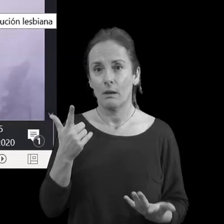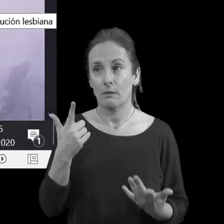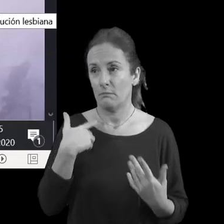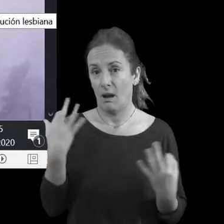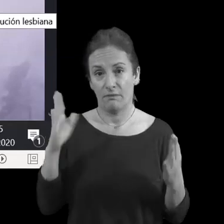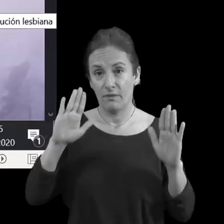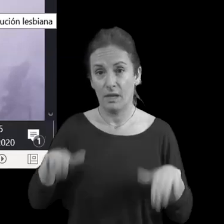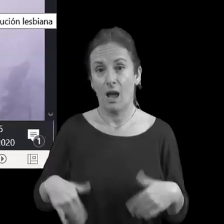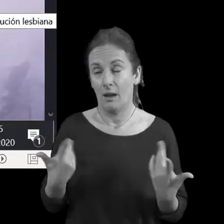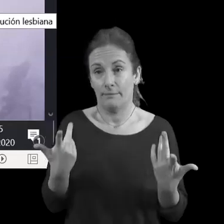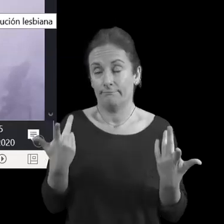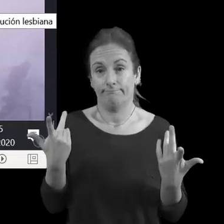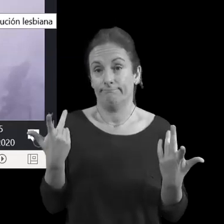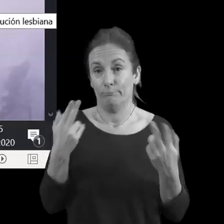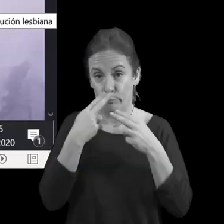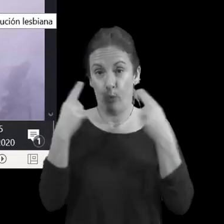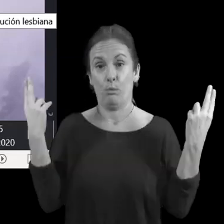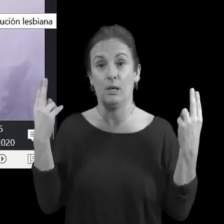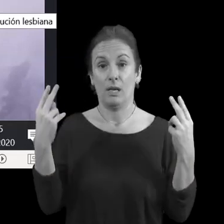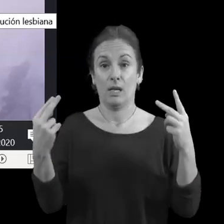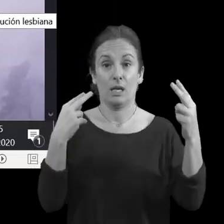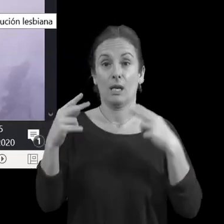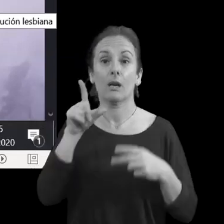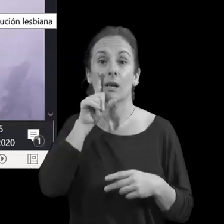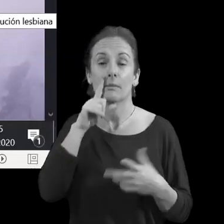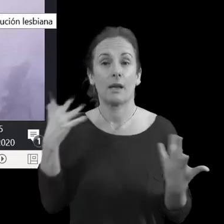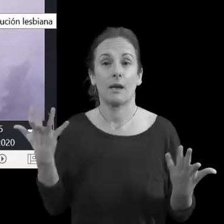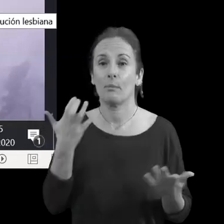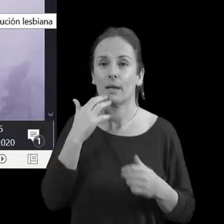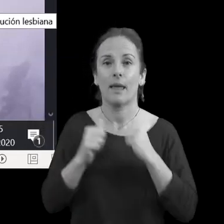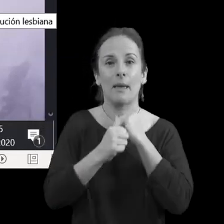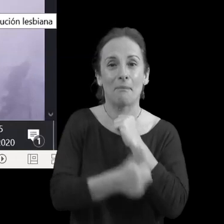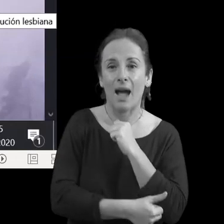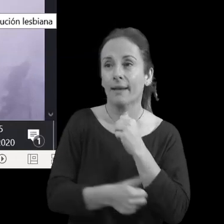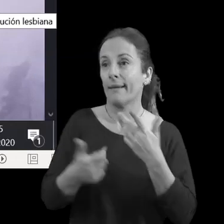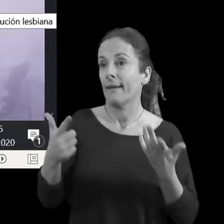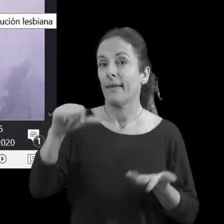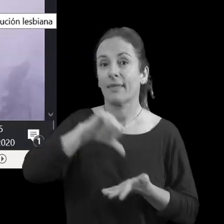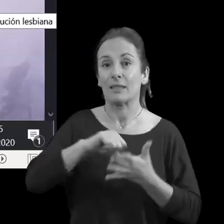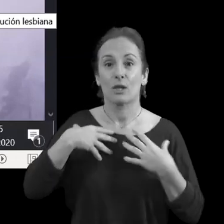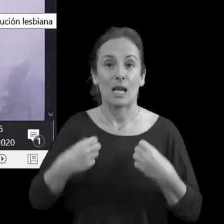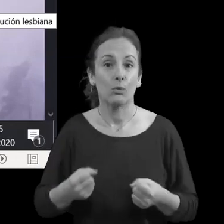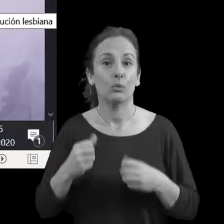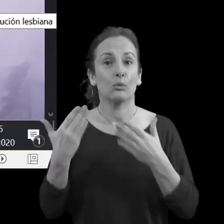el parque, en el centro de salud, en el colegio, en el que realmente es muy difícil,